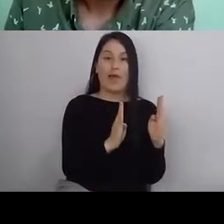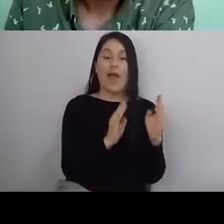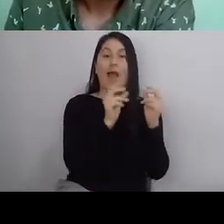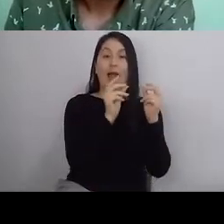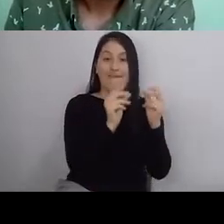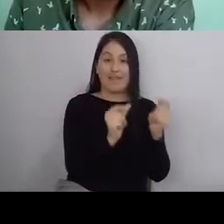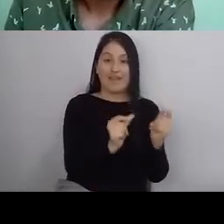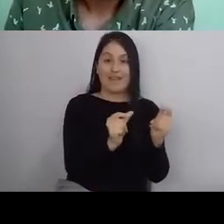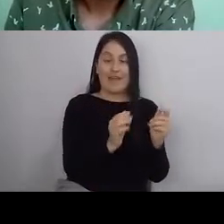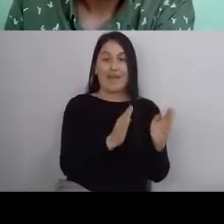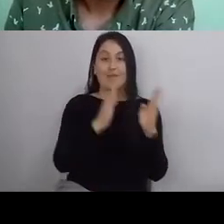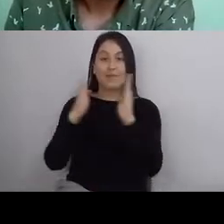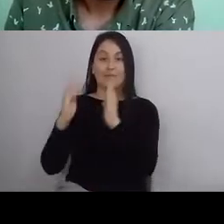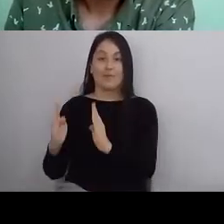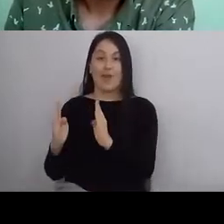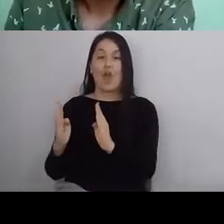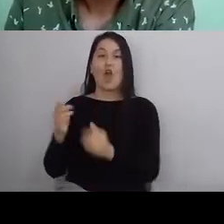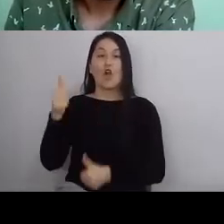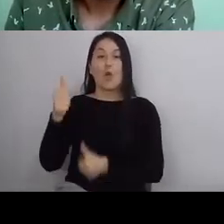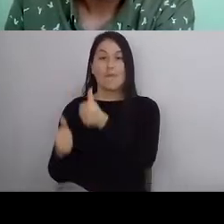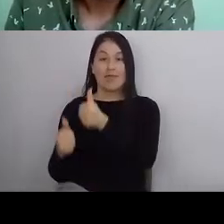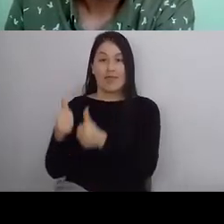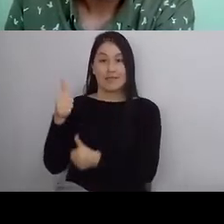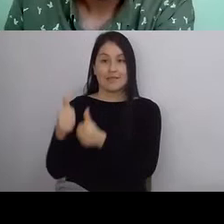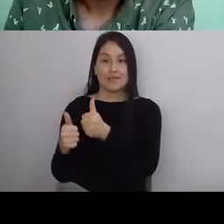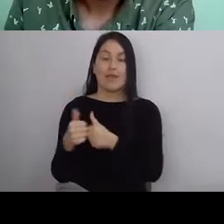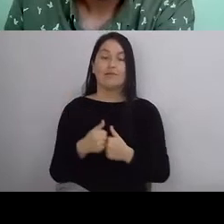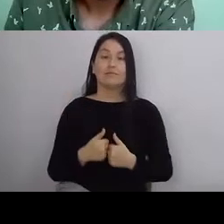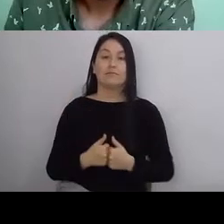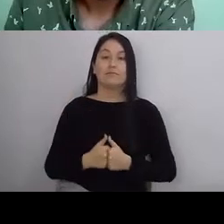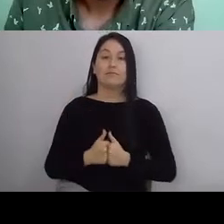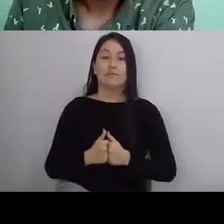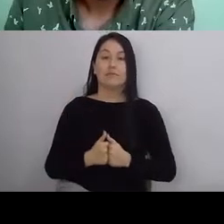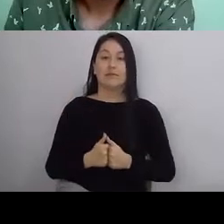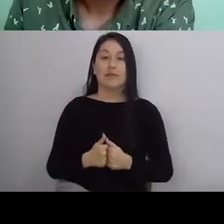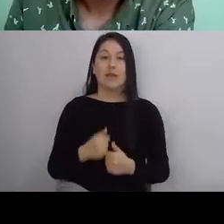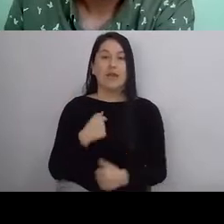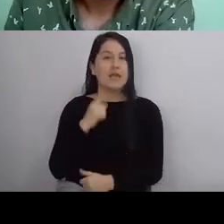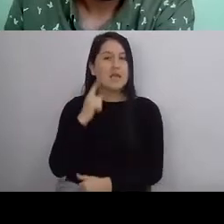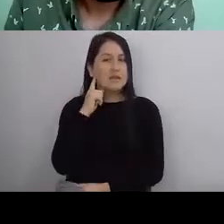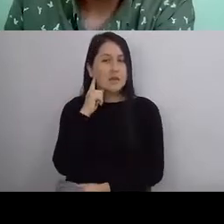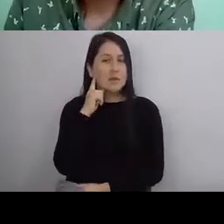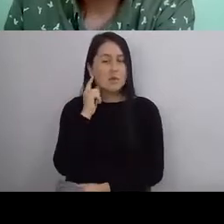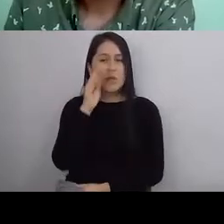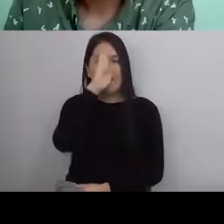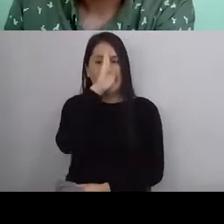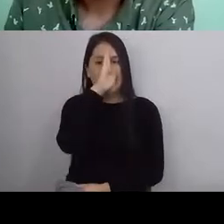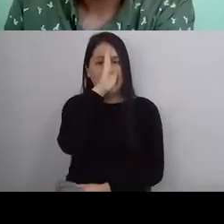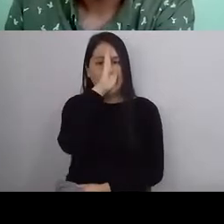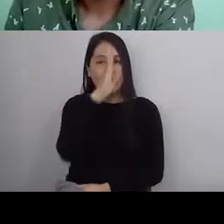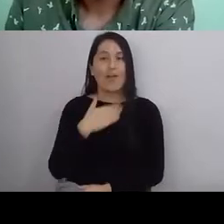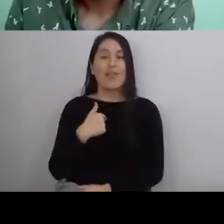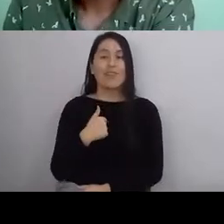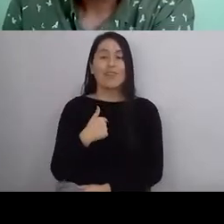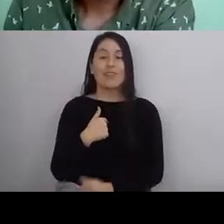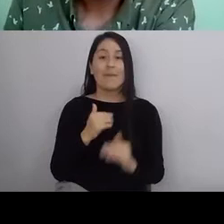y la de la derecha, competencia. No sé si se escucha un perro de fondo. ¿Es un perro de mi Algo. casa?